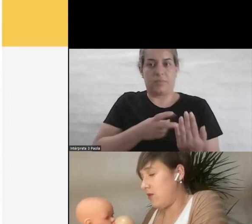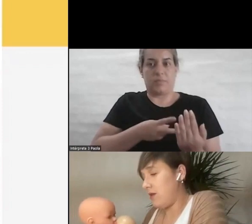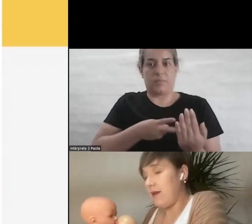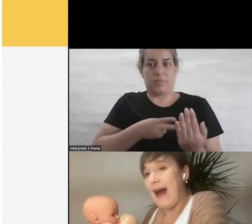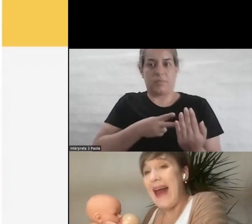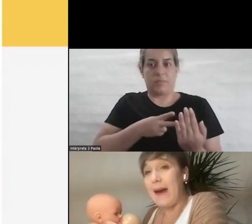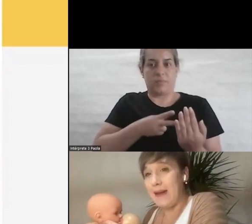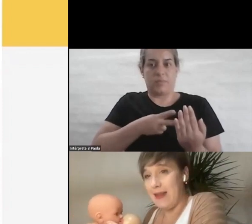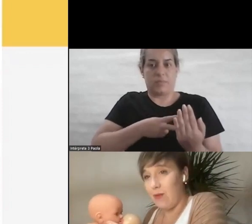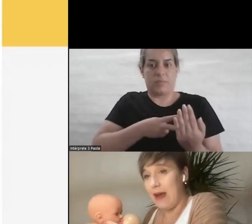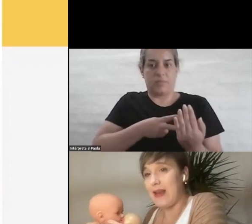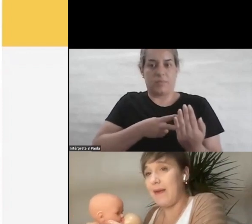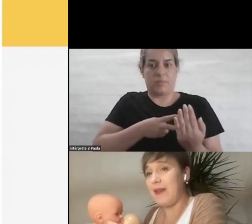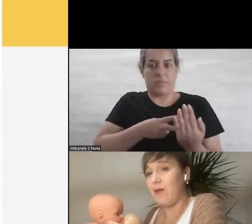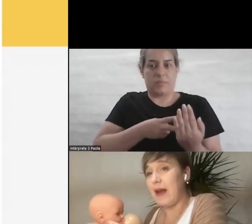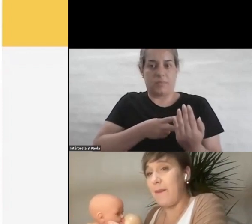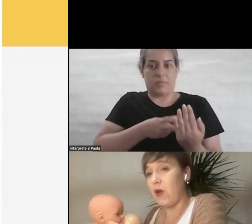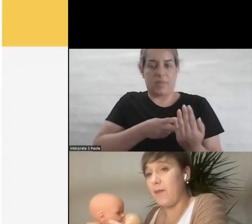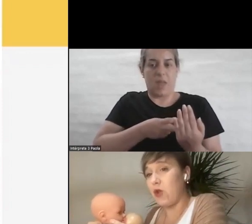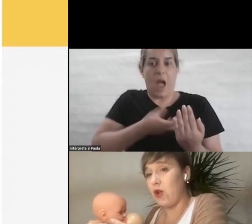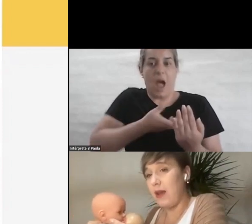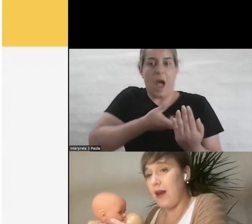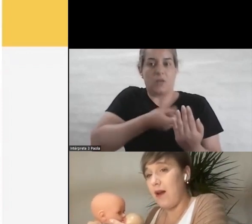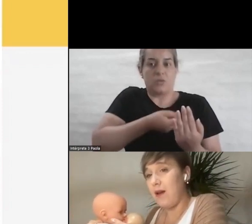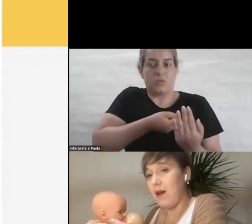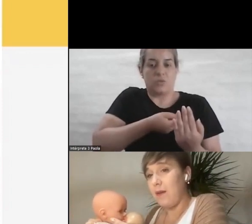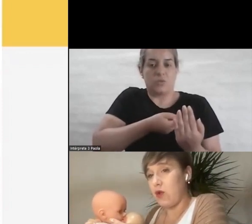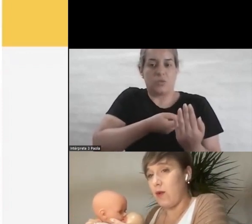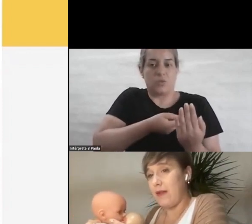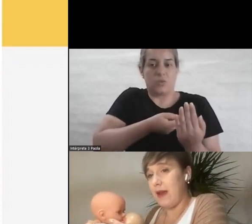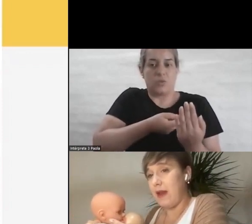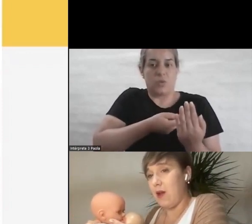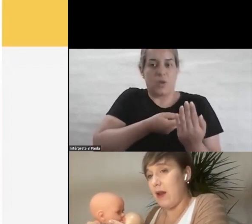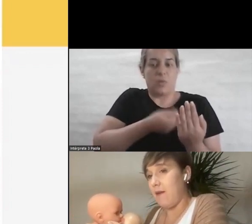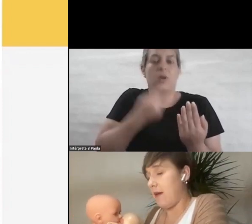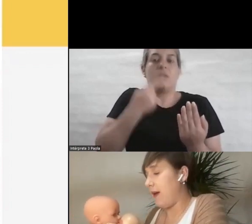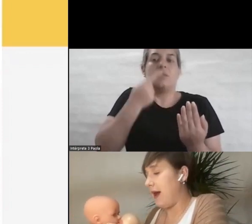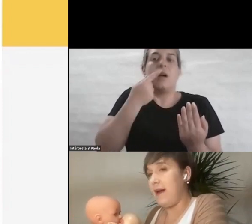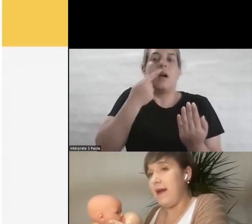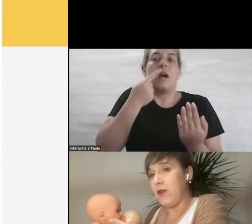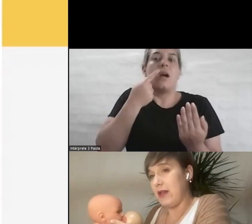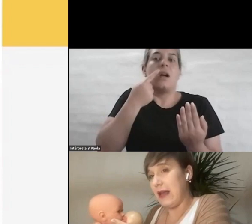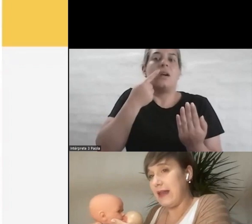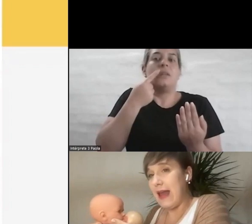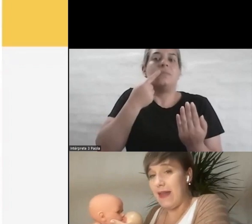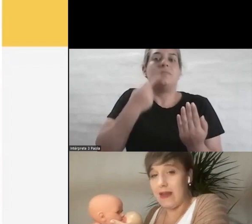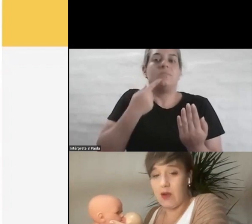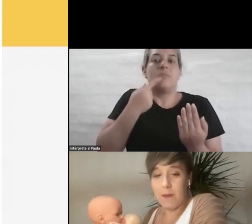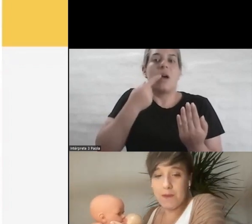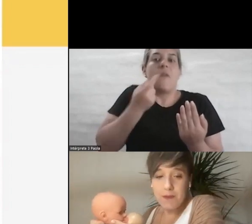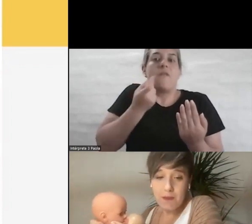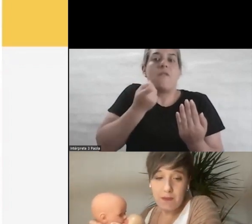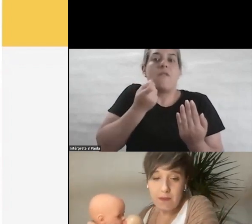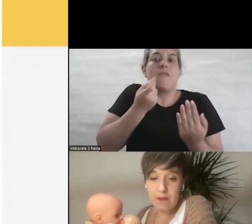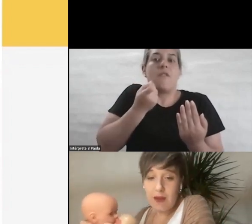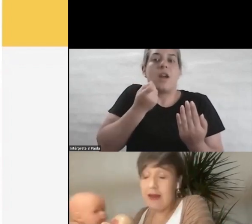2 dedos a la mandíbula, esa mandíbula que por hipotonía pues no mantiene igual de bien, ¿vale? Entonces se trataría de